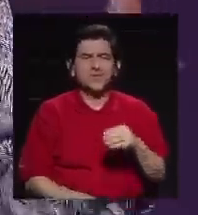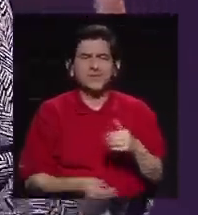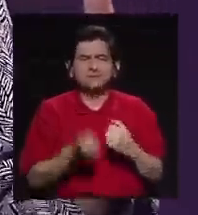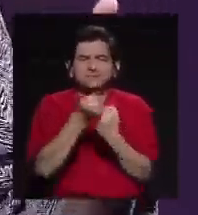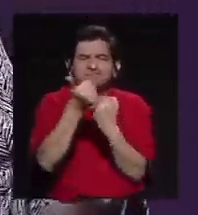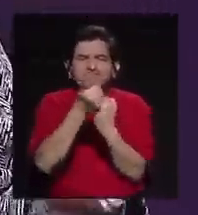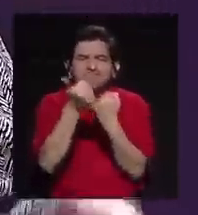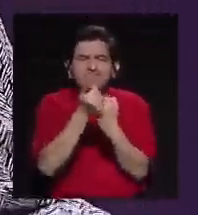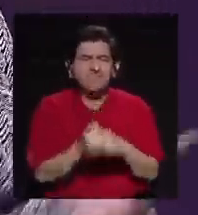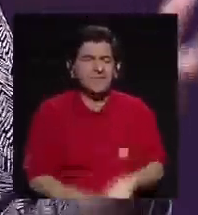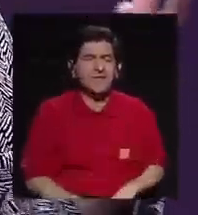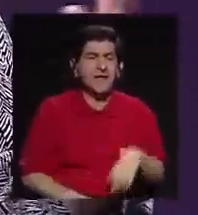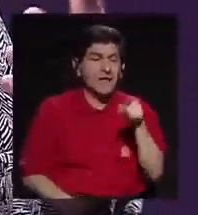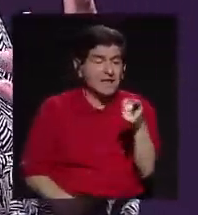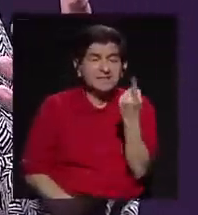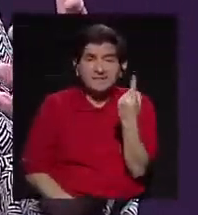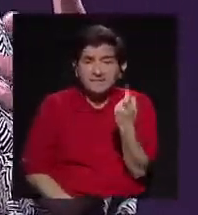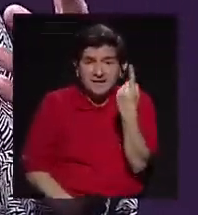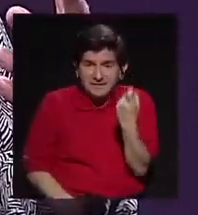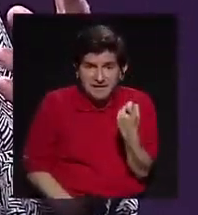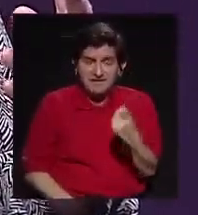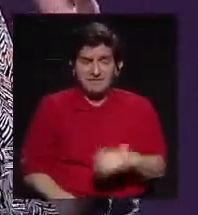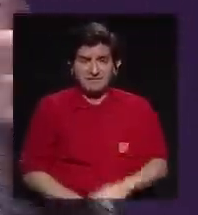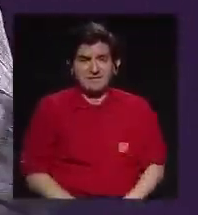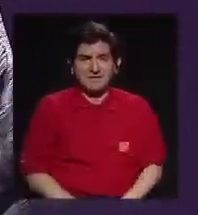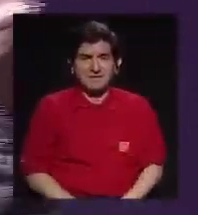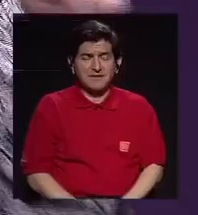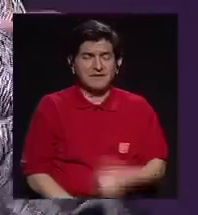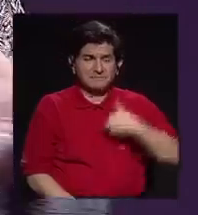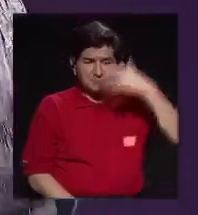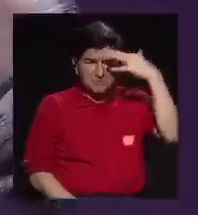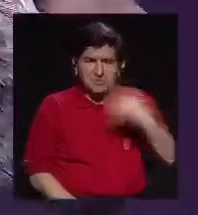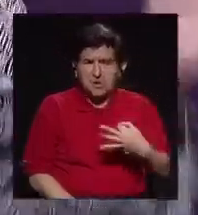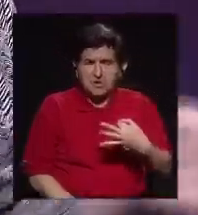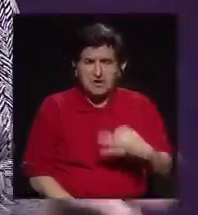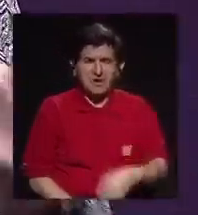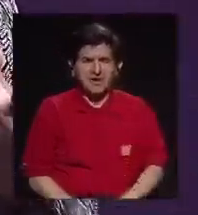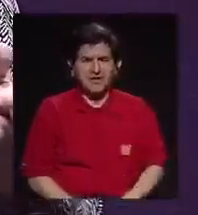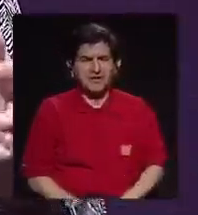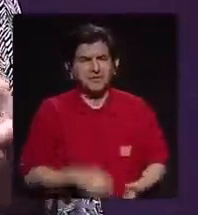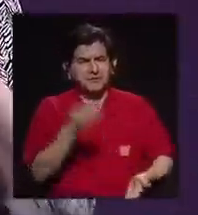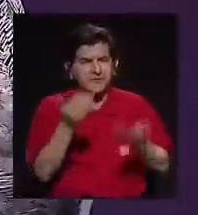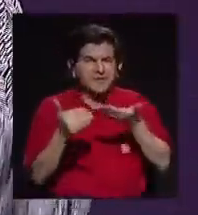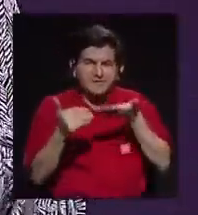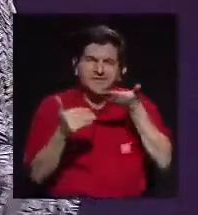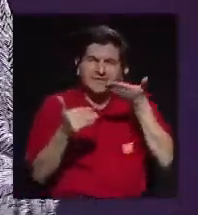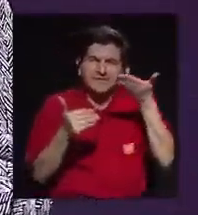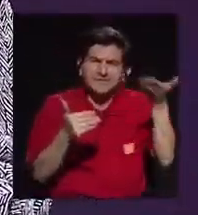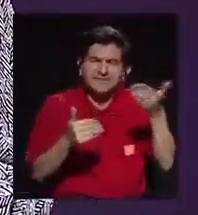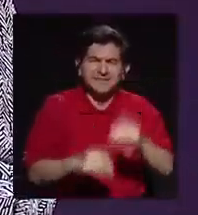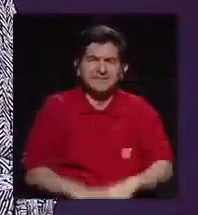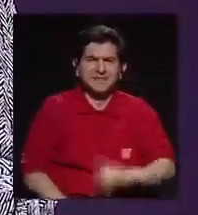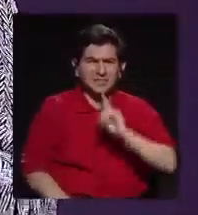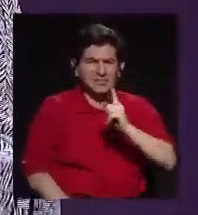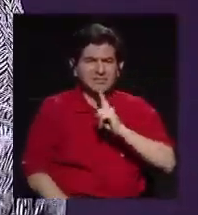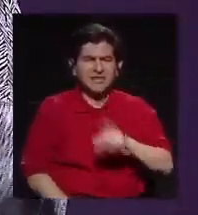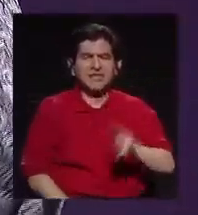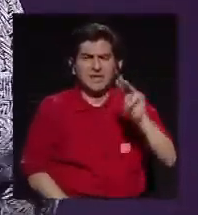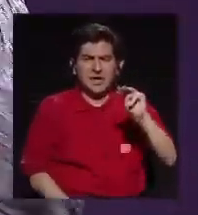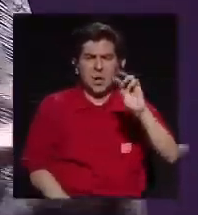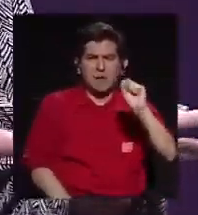sustentar esas omisiones, yo creo que fueron como, entre otros elementos, y lo decía